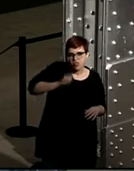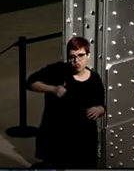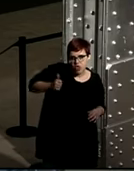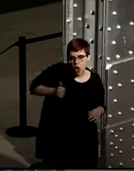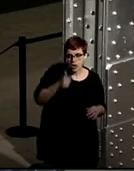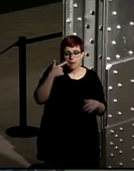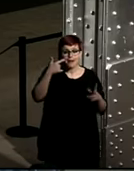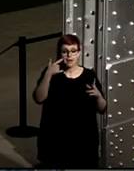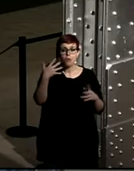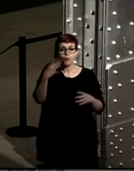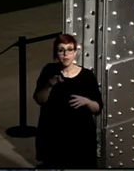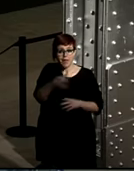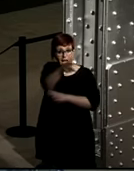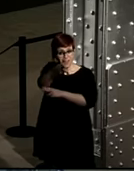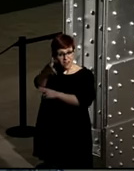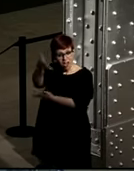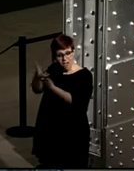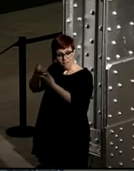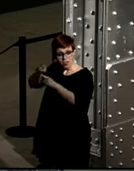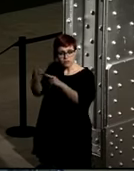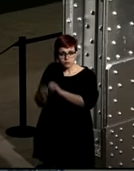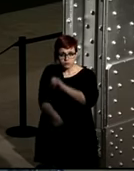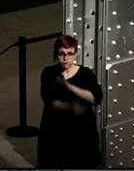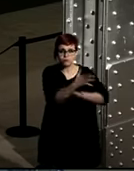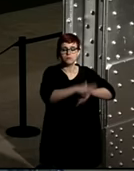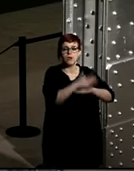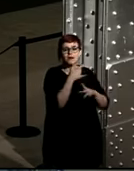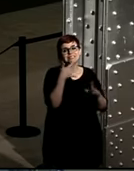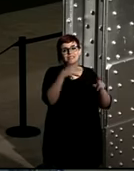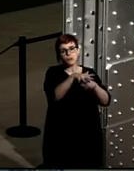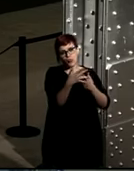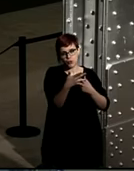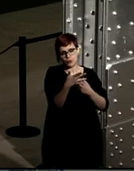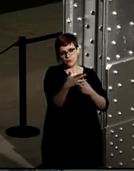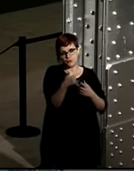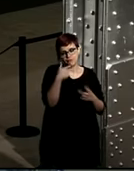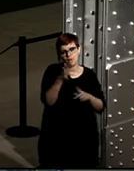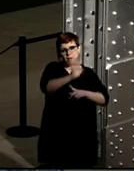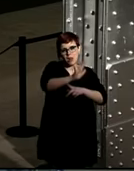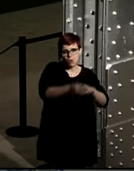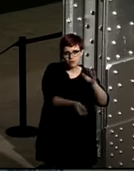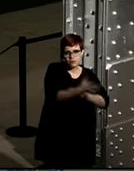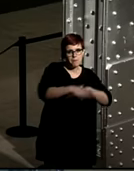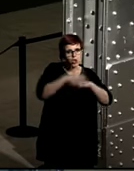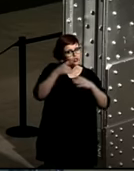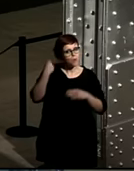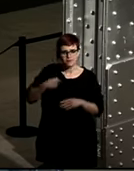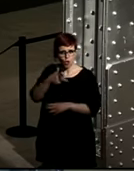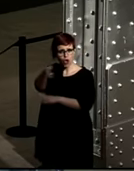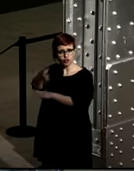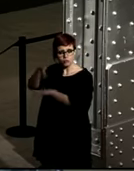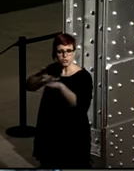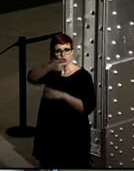buen material para ficción y se puede inventar una historia y tal, pero no es lo mismo, ¿no? No